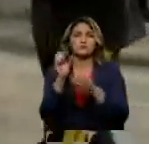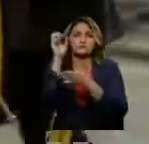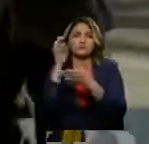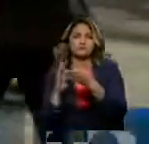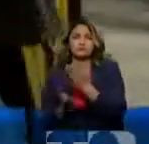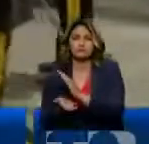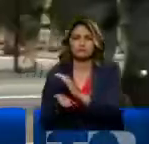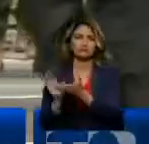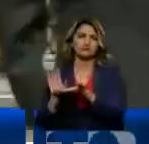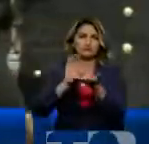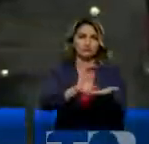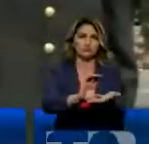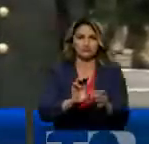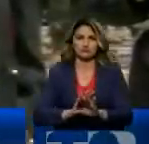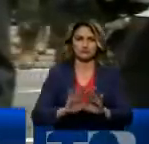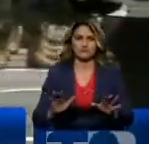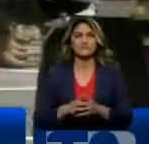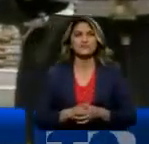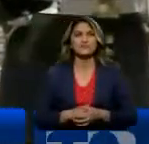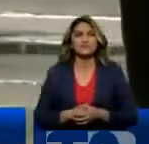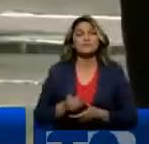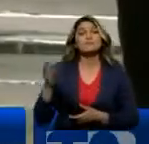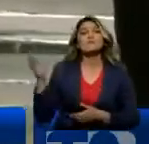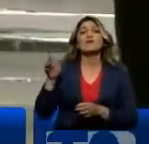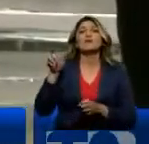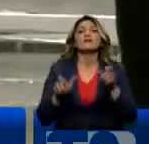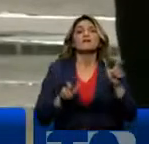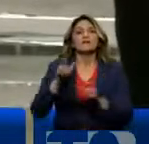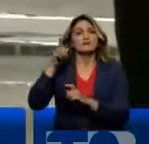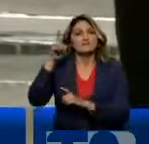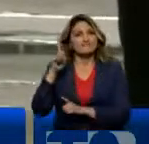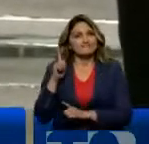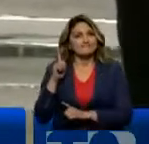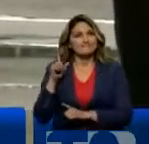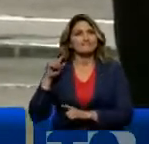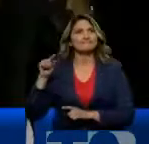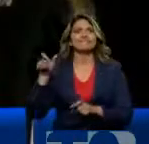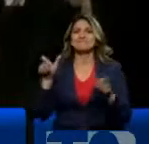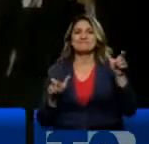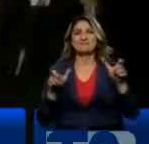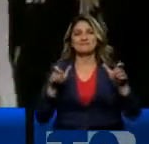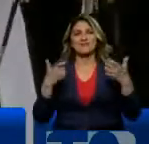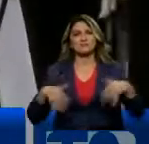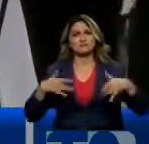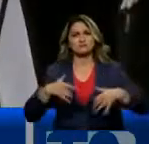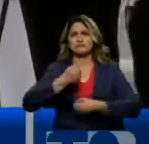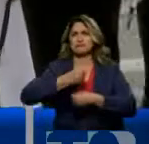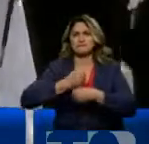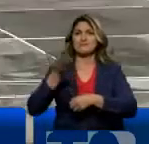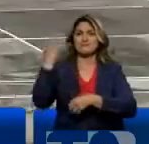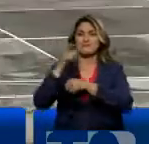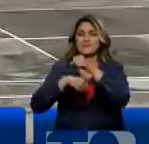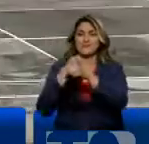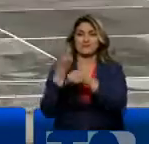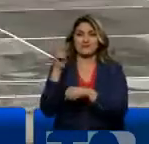ceremonia militar también se reconoció al personal militar, atletas y servidores públicos destacados durante